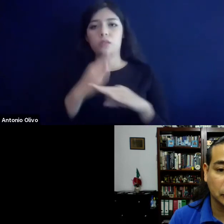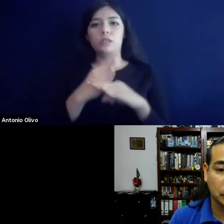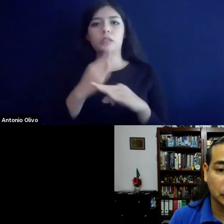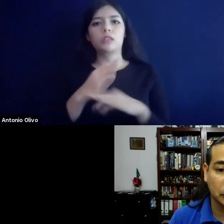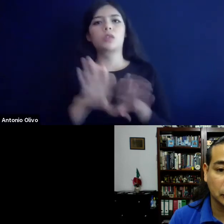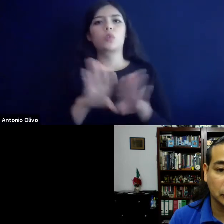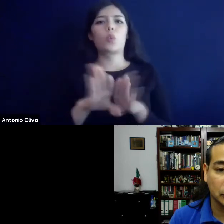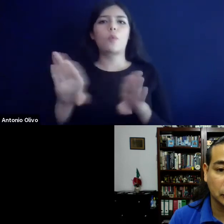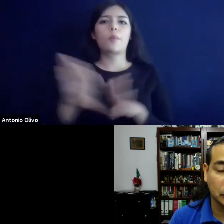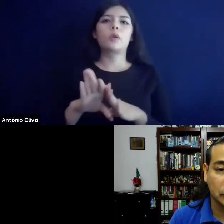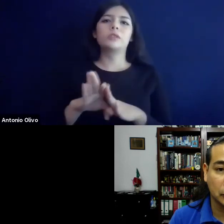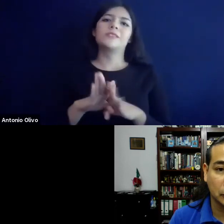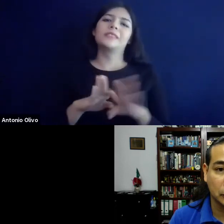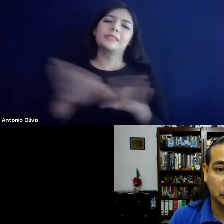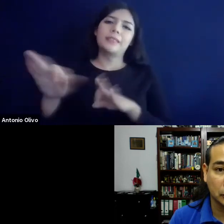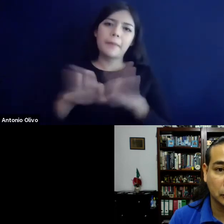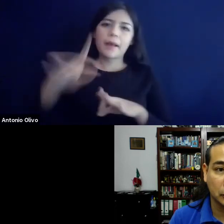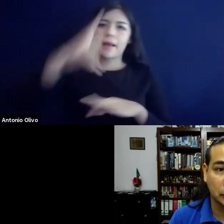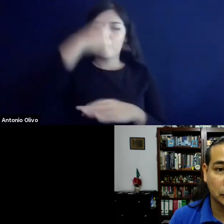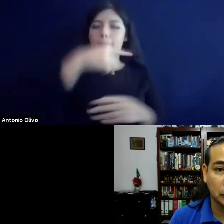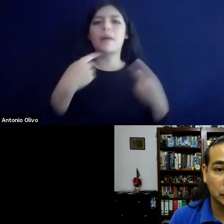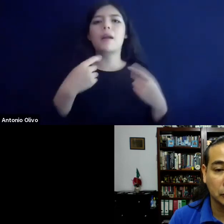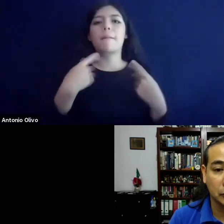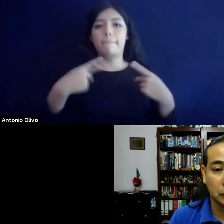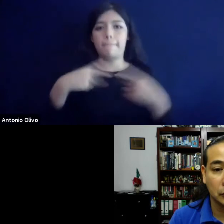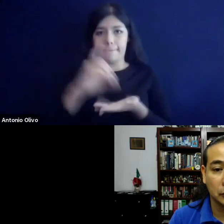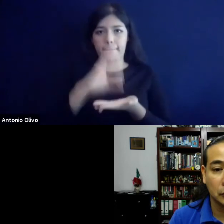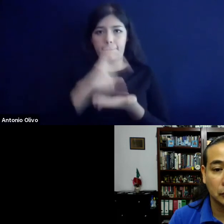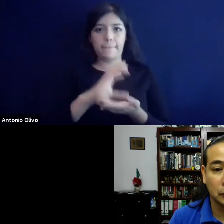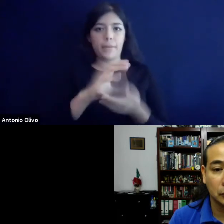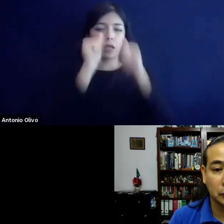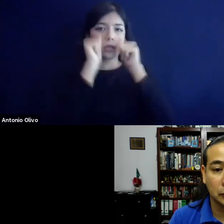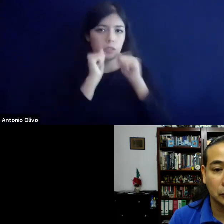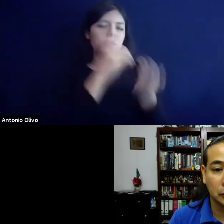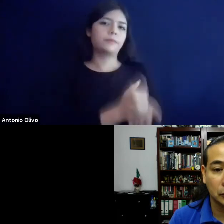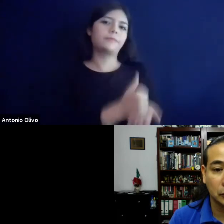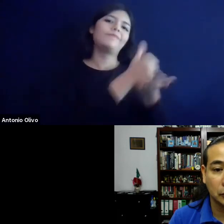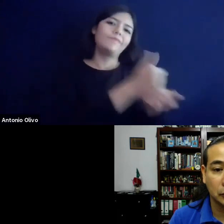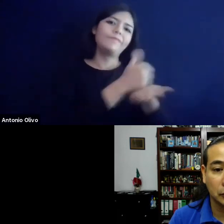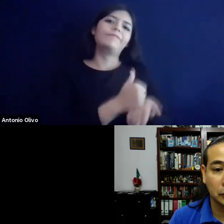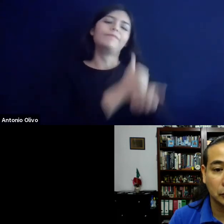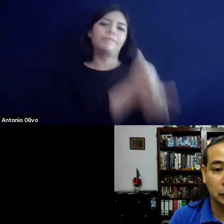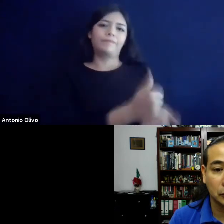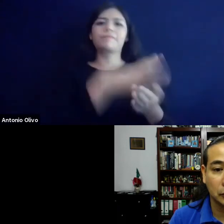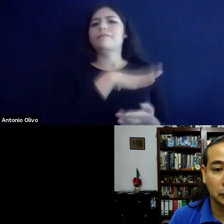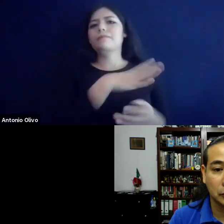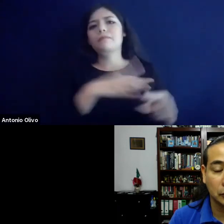que tenemos. Tenemos una impresora braille, tenemos un escáner con un programa